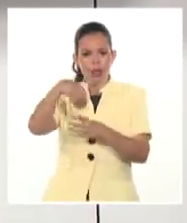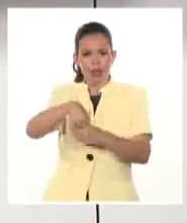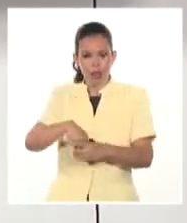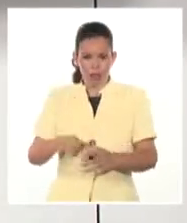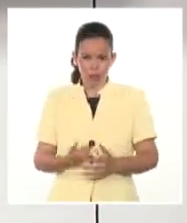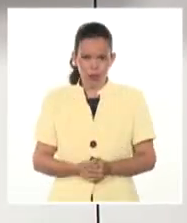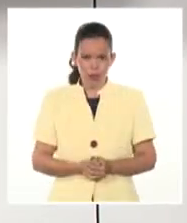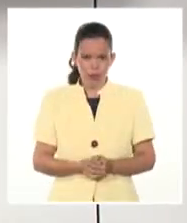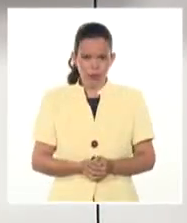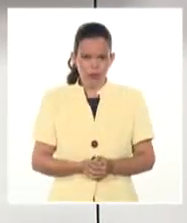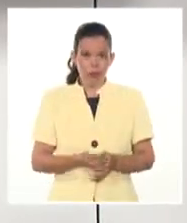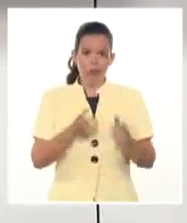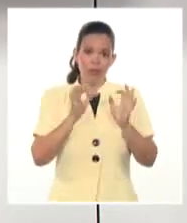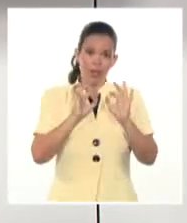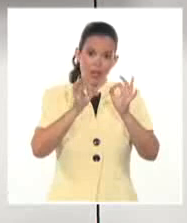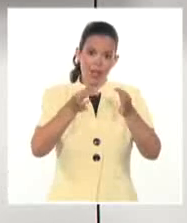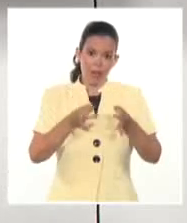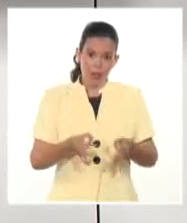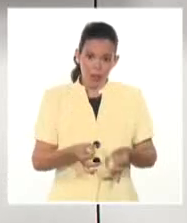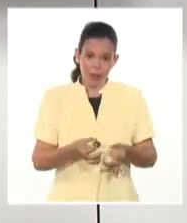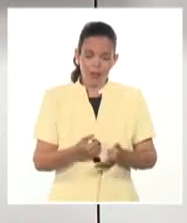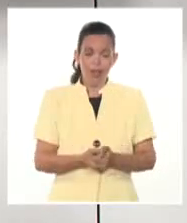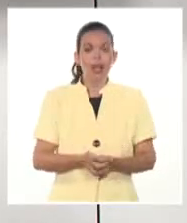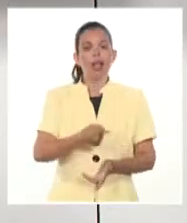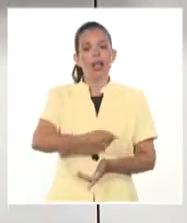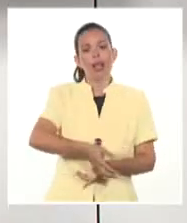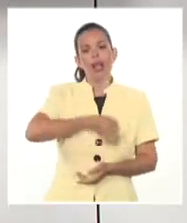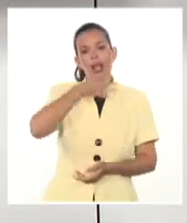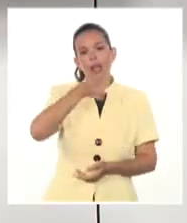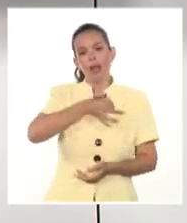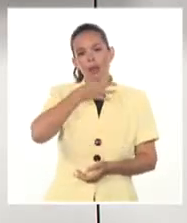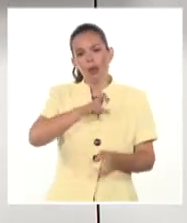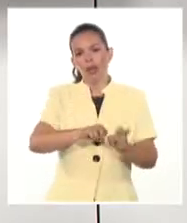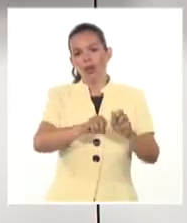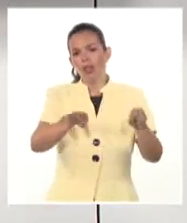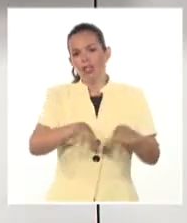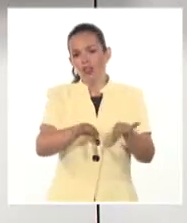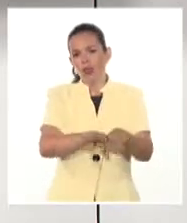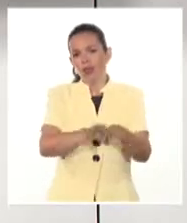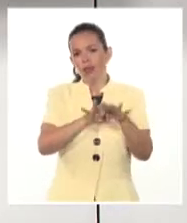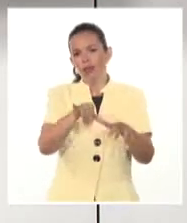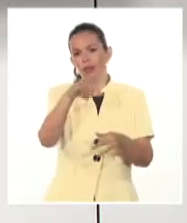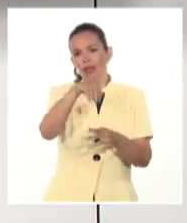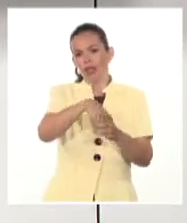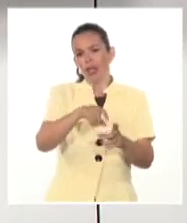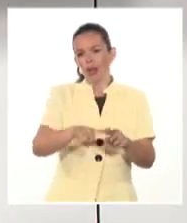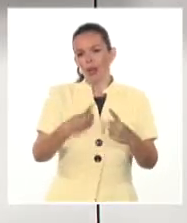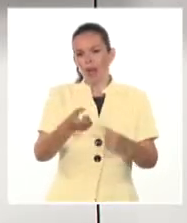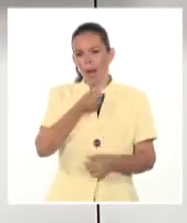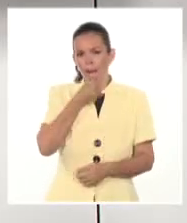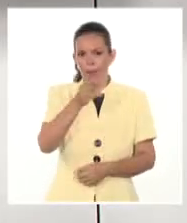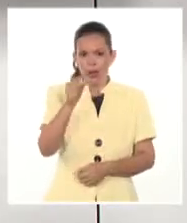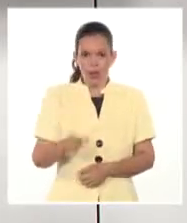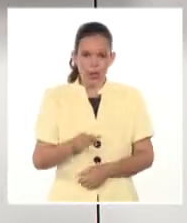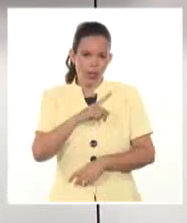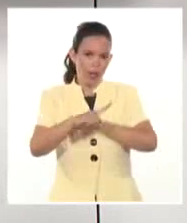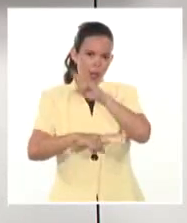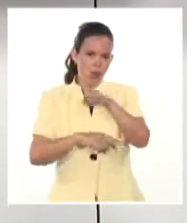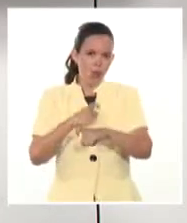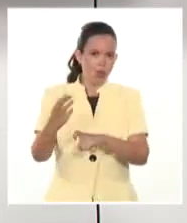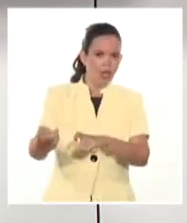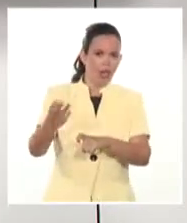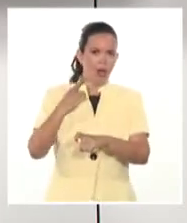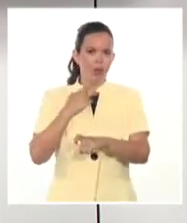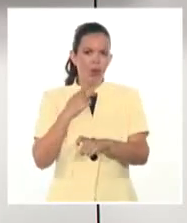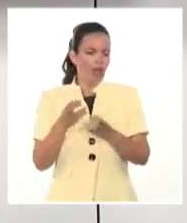interna, pero el propio Lasso me ahorró este trabajo en una respuesta que le dio a una periodista de CNN, donde dice con